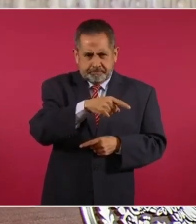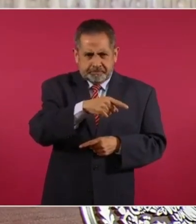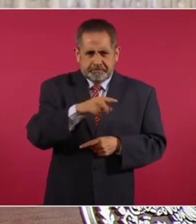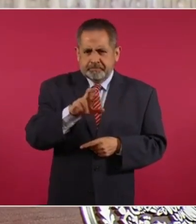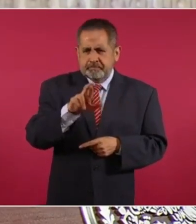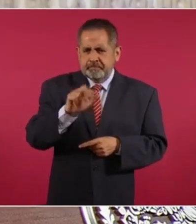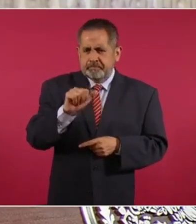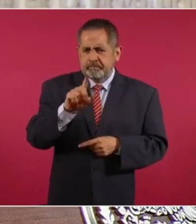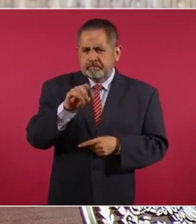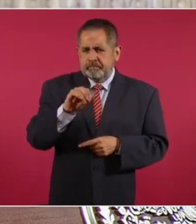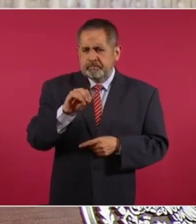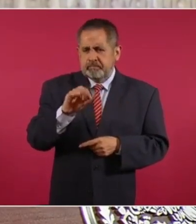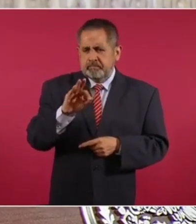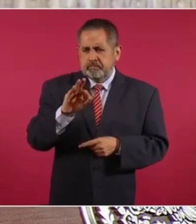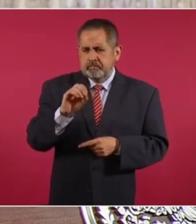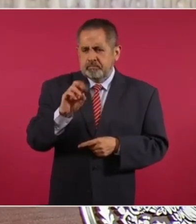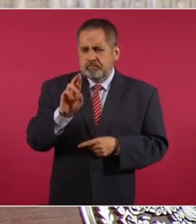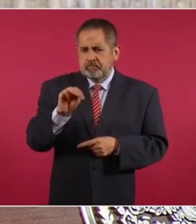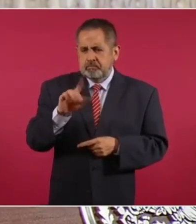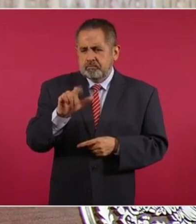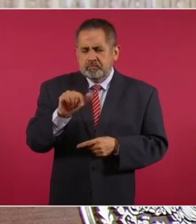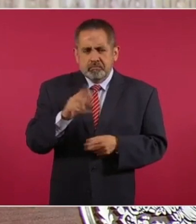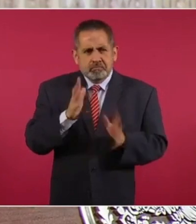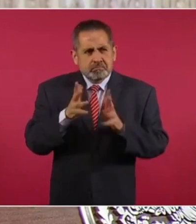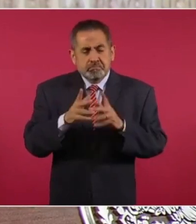Radio Fórmula.